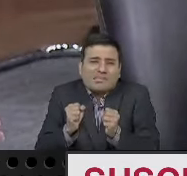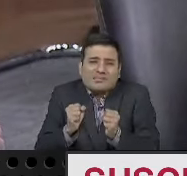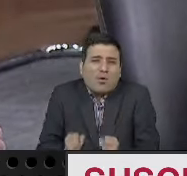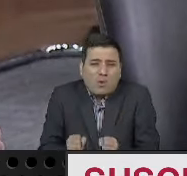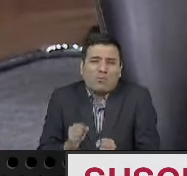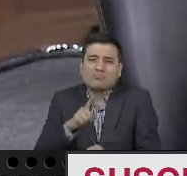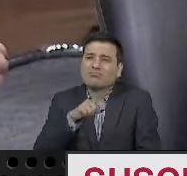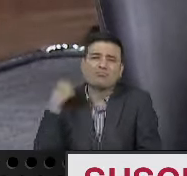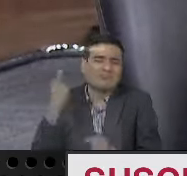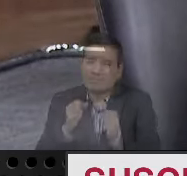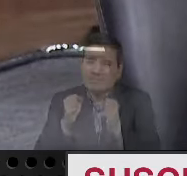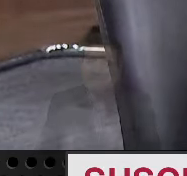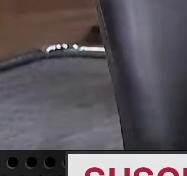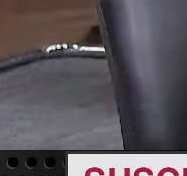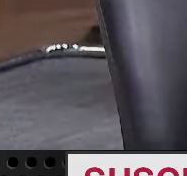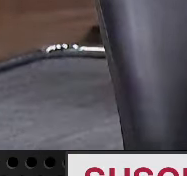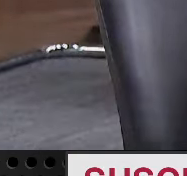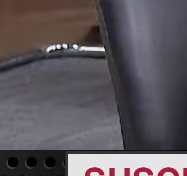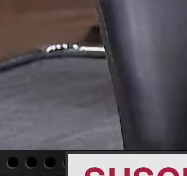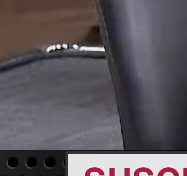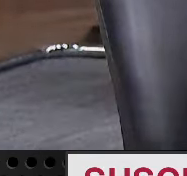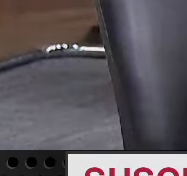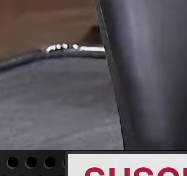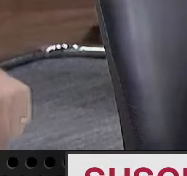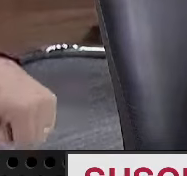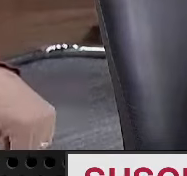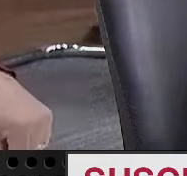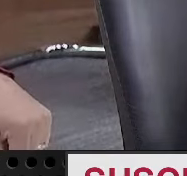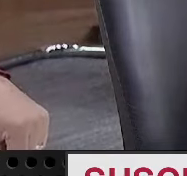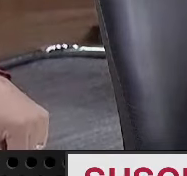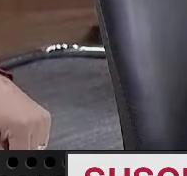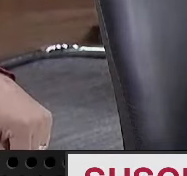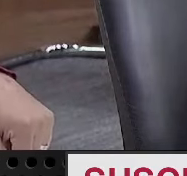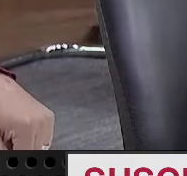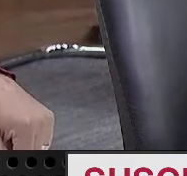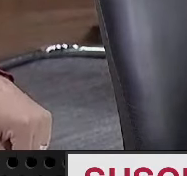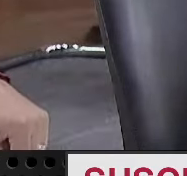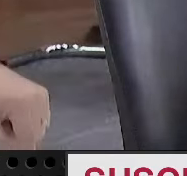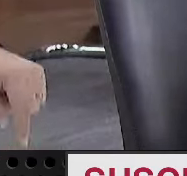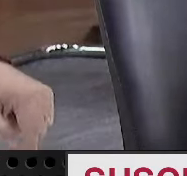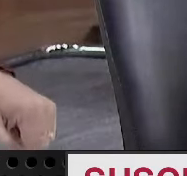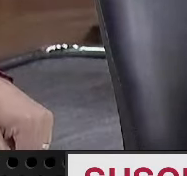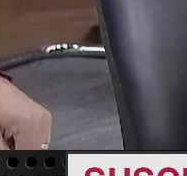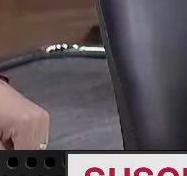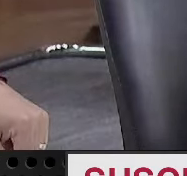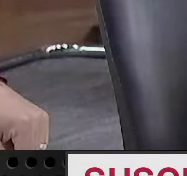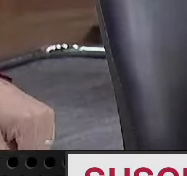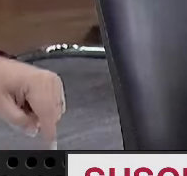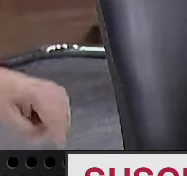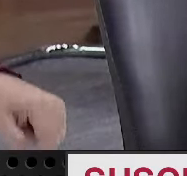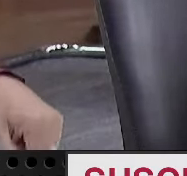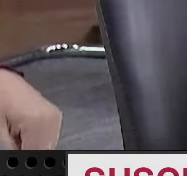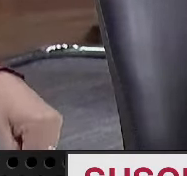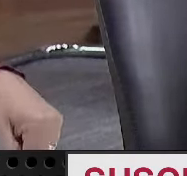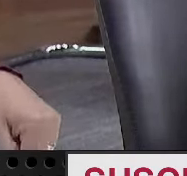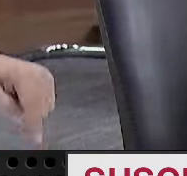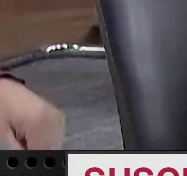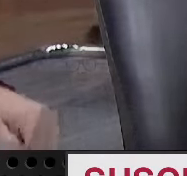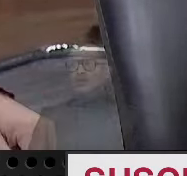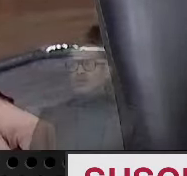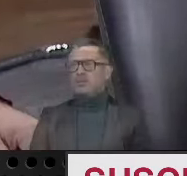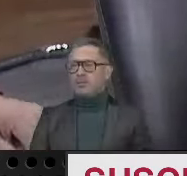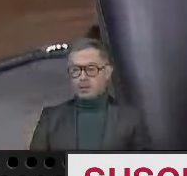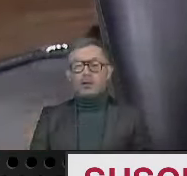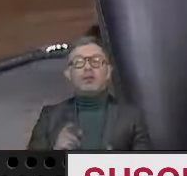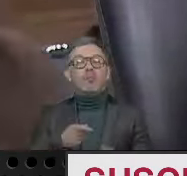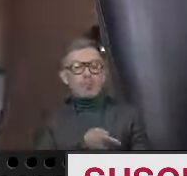necesariamente nuestra candidata va a ganar y va a ganar porque la gente sabe que la verdadera el verdadero apoyo a los